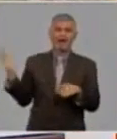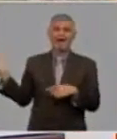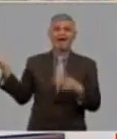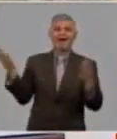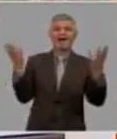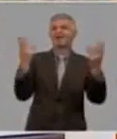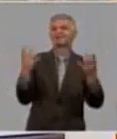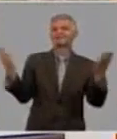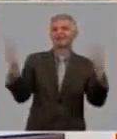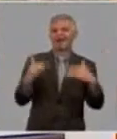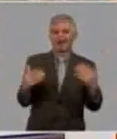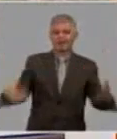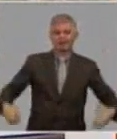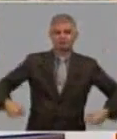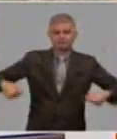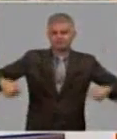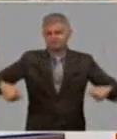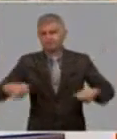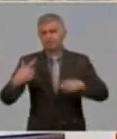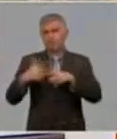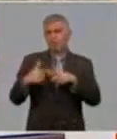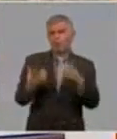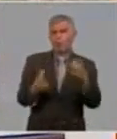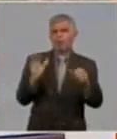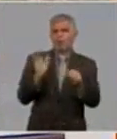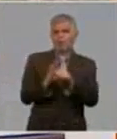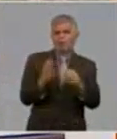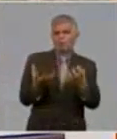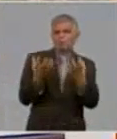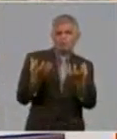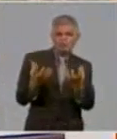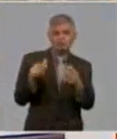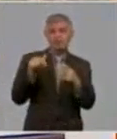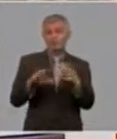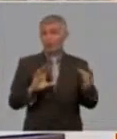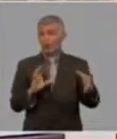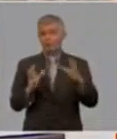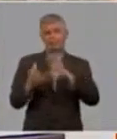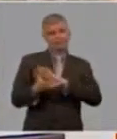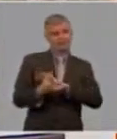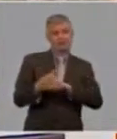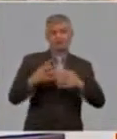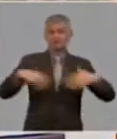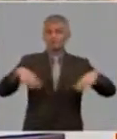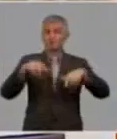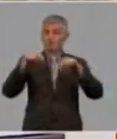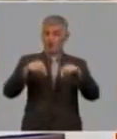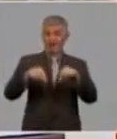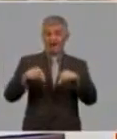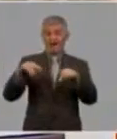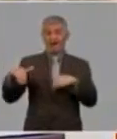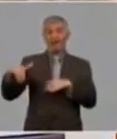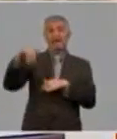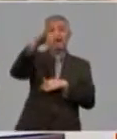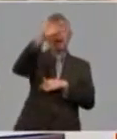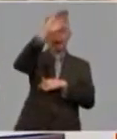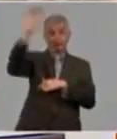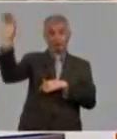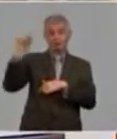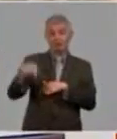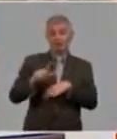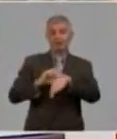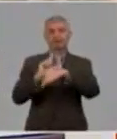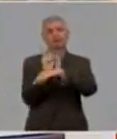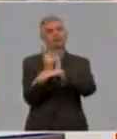pasajeros, si es mucho equipaje, complica la operación del aeropuerto y extiende el tiempo de estancia de los pasajeros en